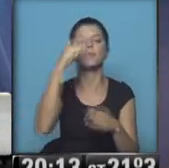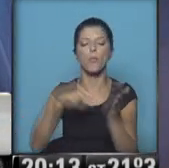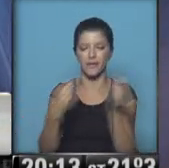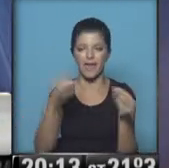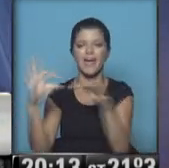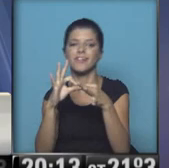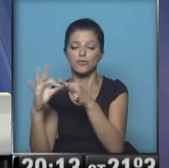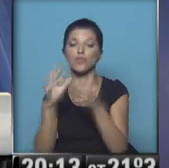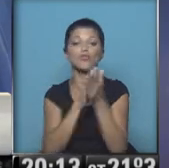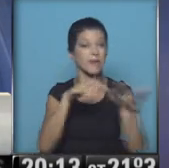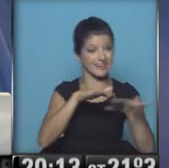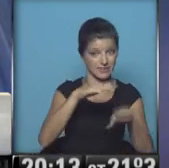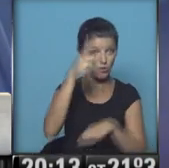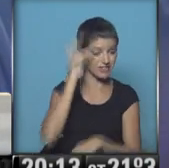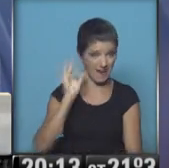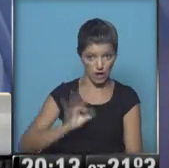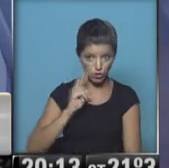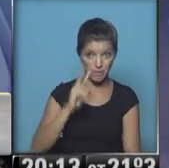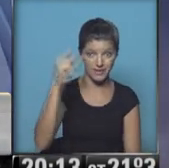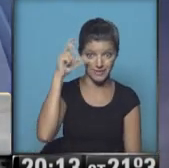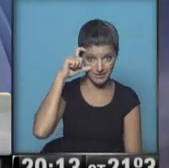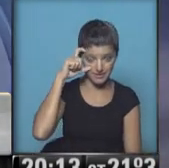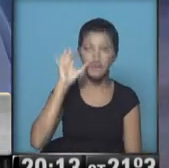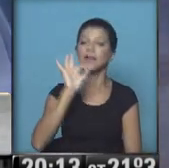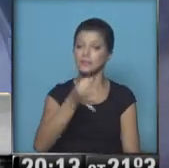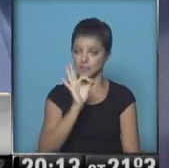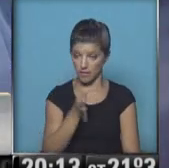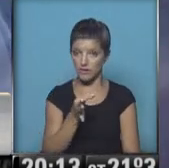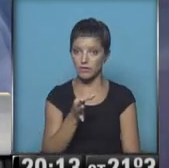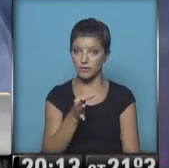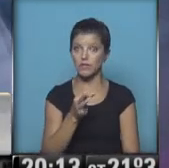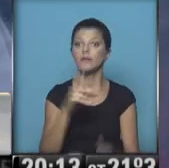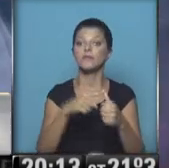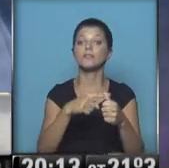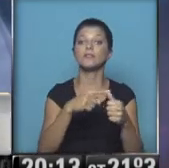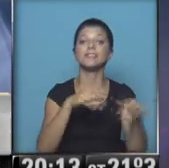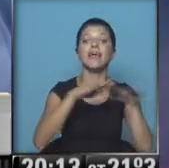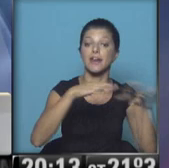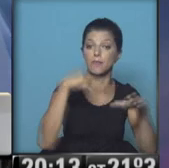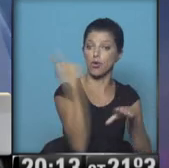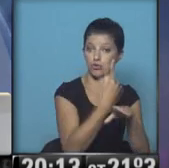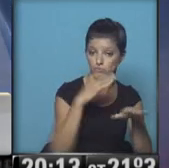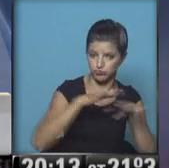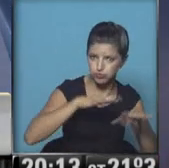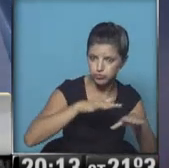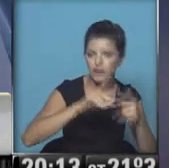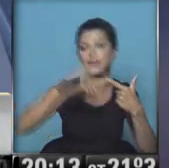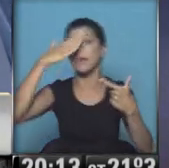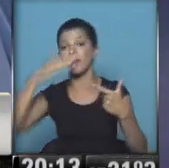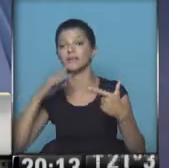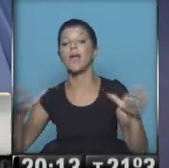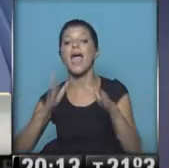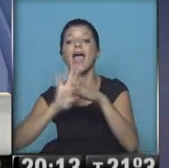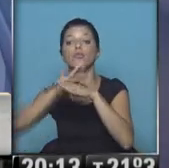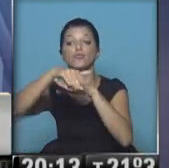gran sismo de Chile del año 2010, porque se sabe que hay una relación causal entre grandes terremotos y después erupciones volcánicas dentro